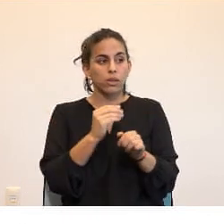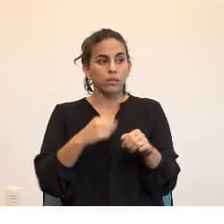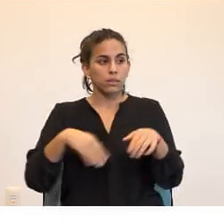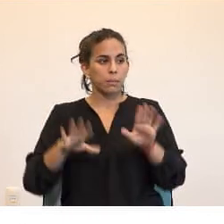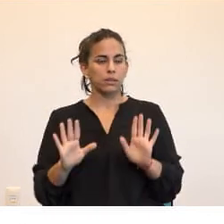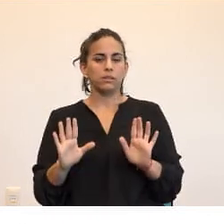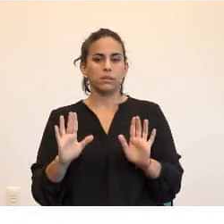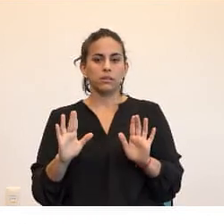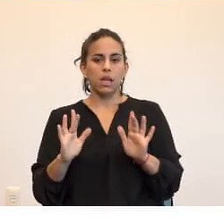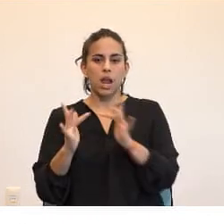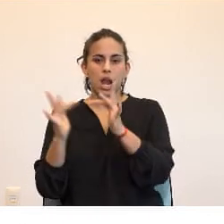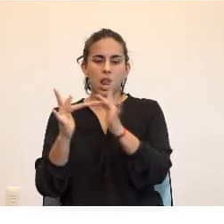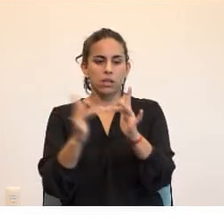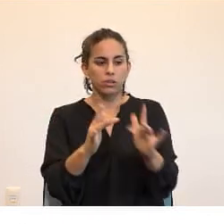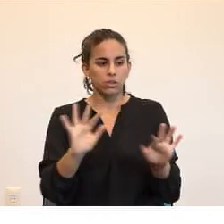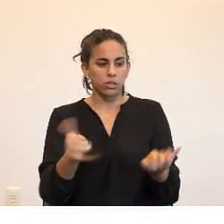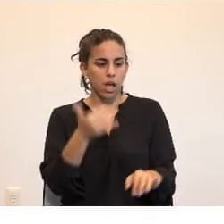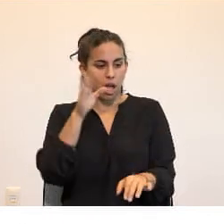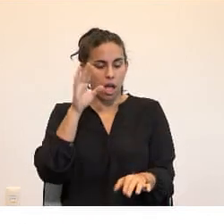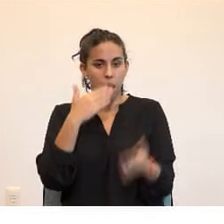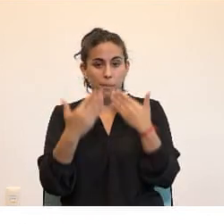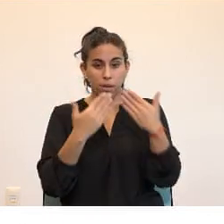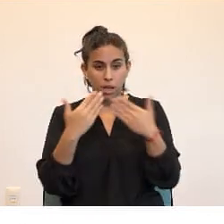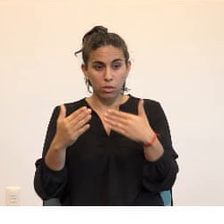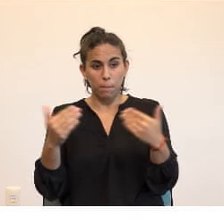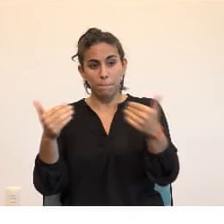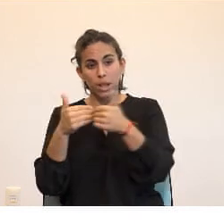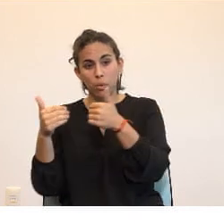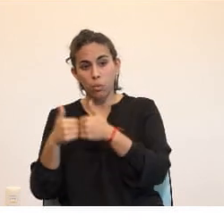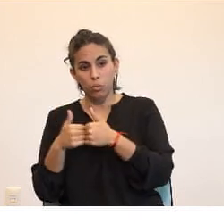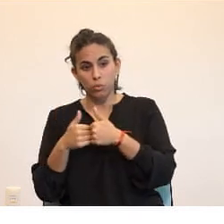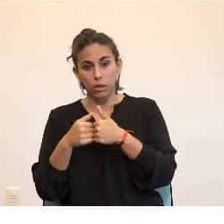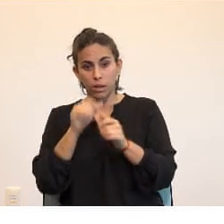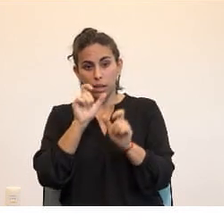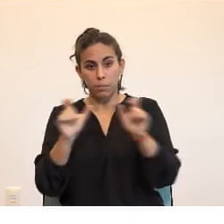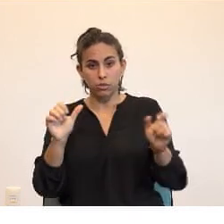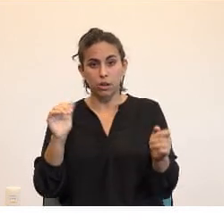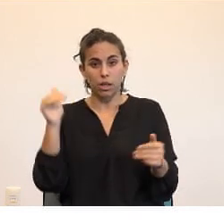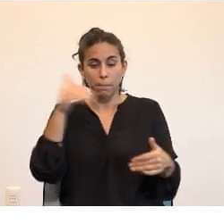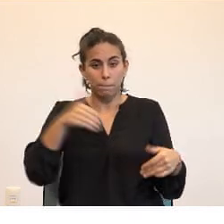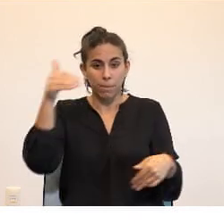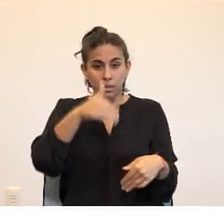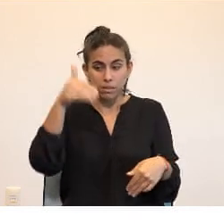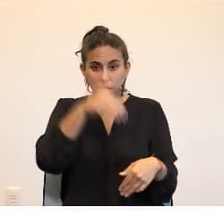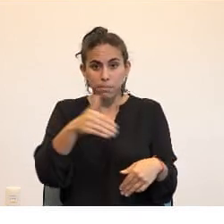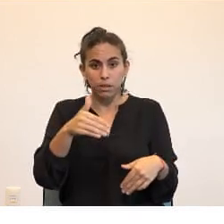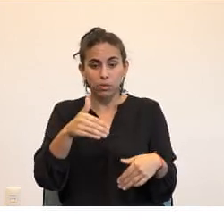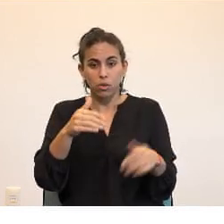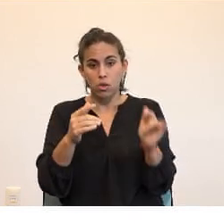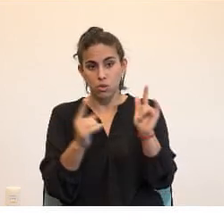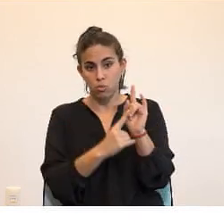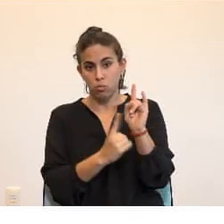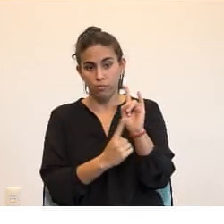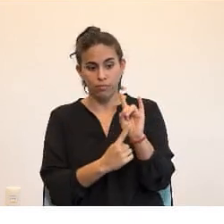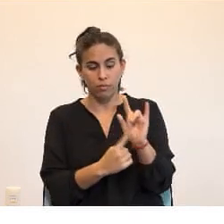ver con lo que estamos reflexionando, preguntas que la gente que está participando está haciendo a través del canal de